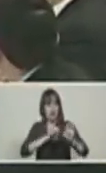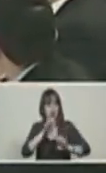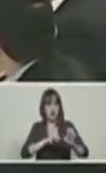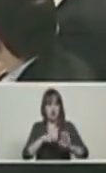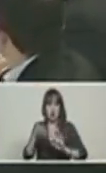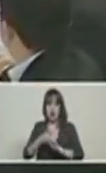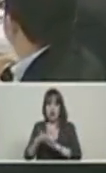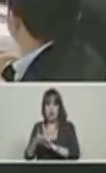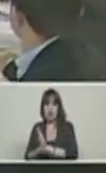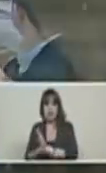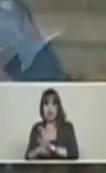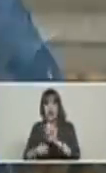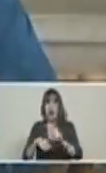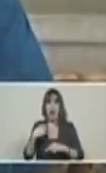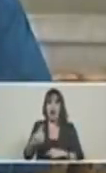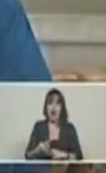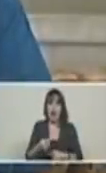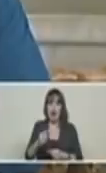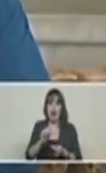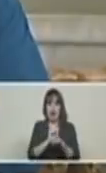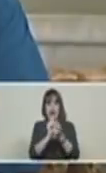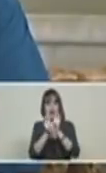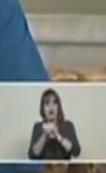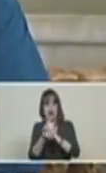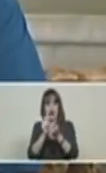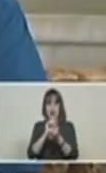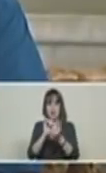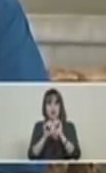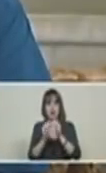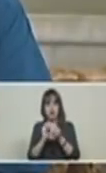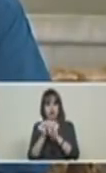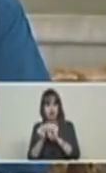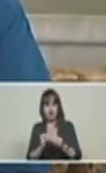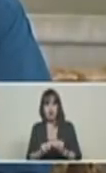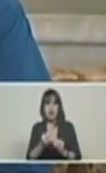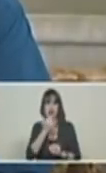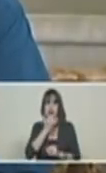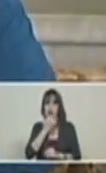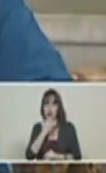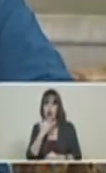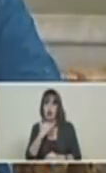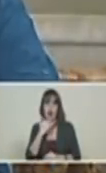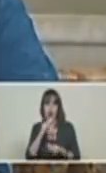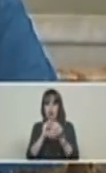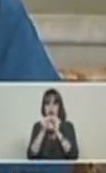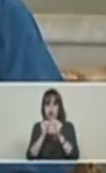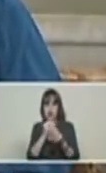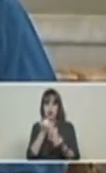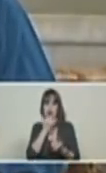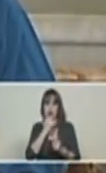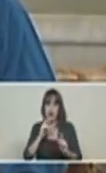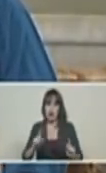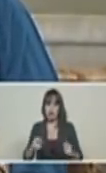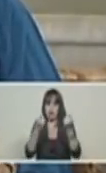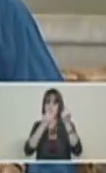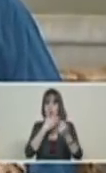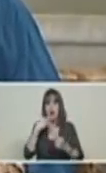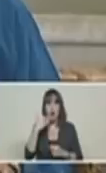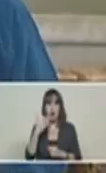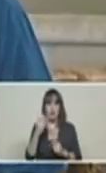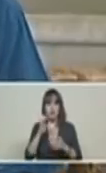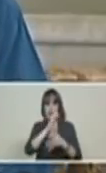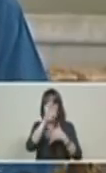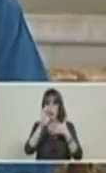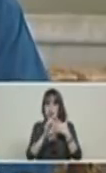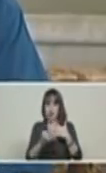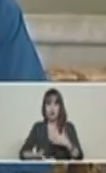en adelante de la nueva economía del programa de recuperación, crecimiento y prosperidad. Son elementos muy importantes.